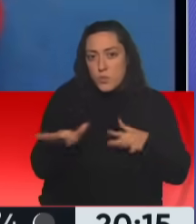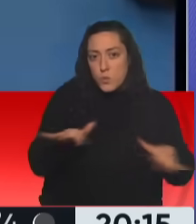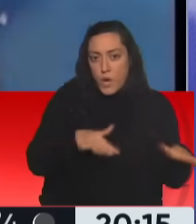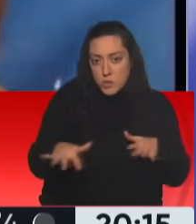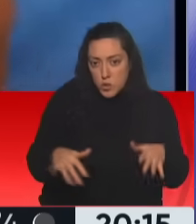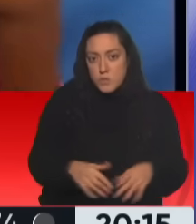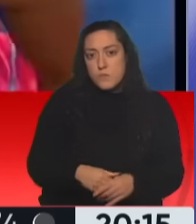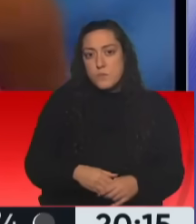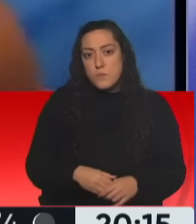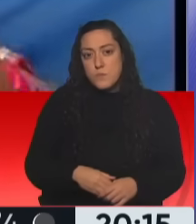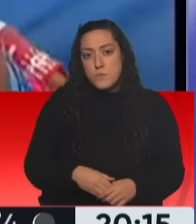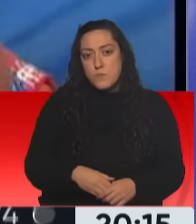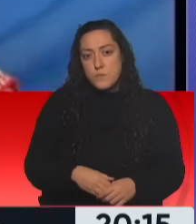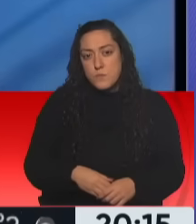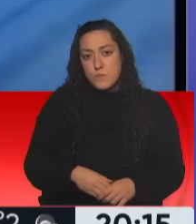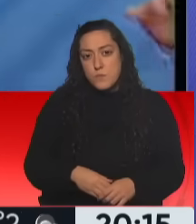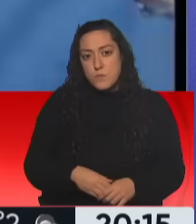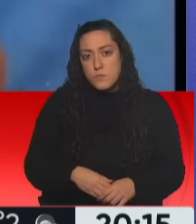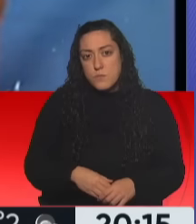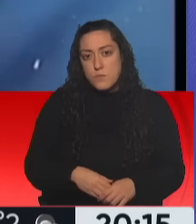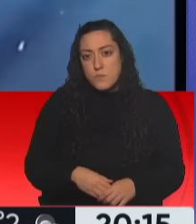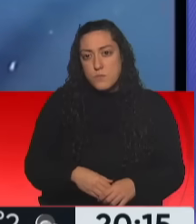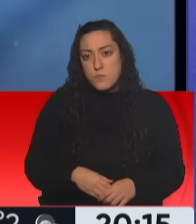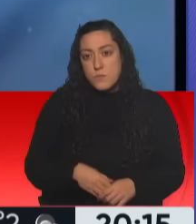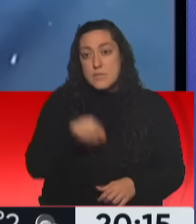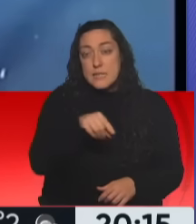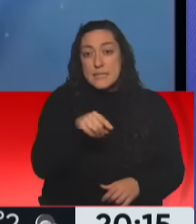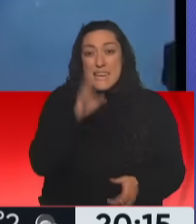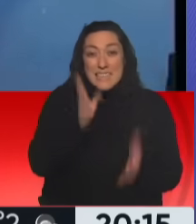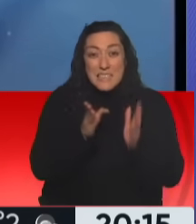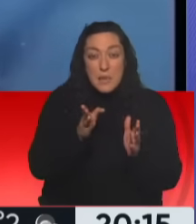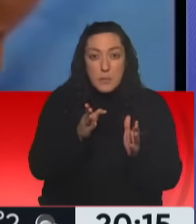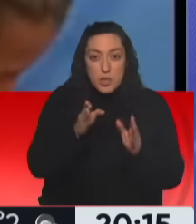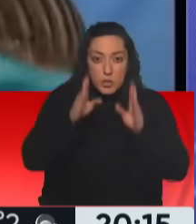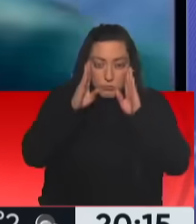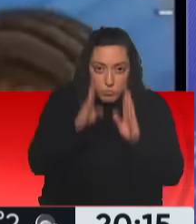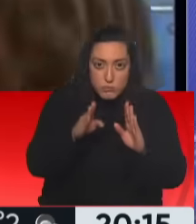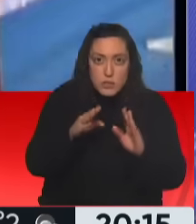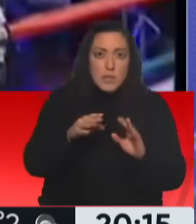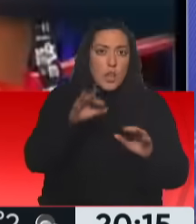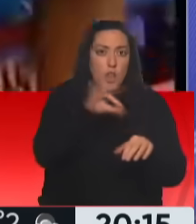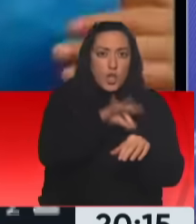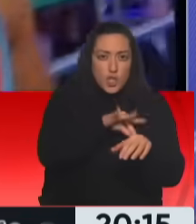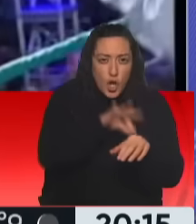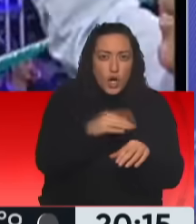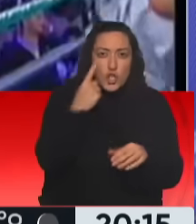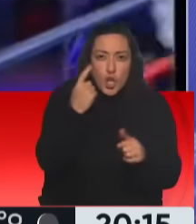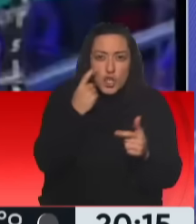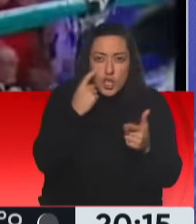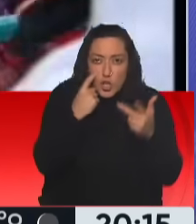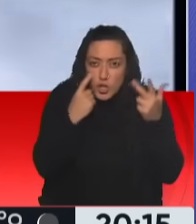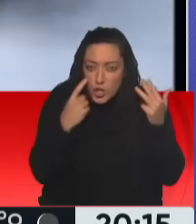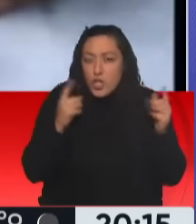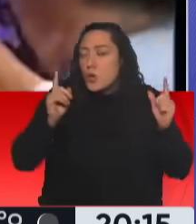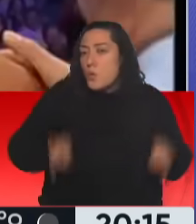poder sacarlo a pesar de estar en una unidad de terapia intensiva y con todos los médicos alrededor desde el momento cero, ¿verdad?